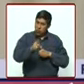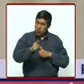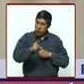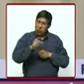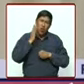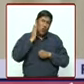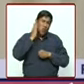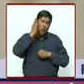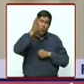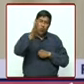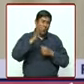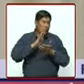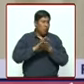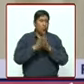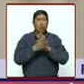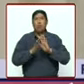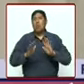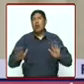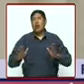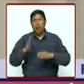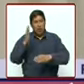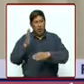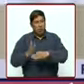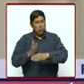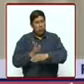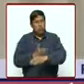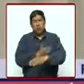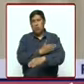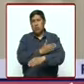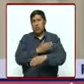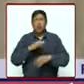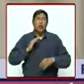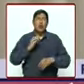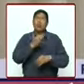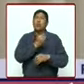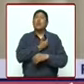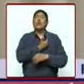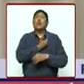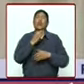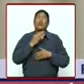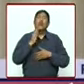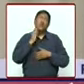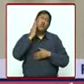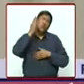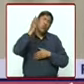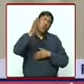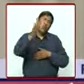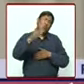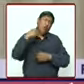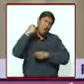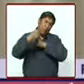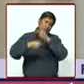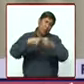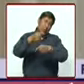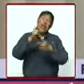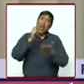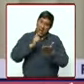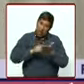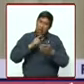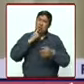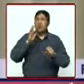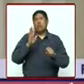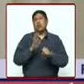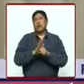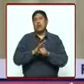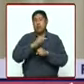un futuro de paz y progreso para nuestras futuras generaciones. Y ese es el compromiso